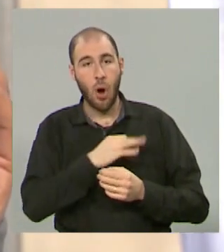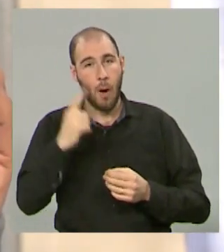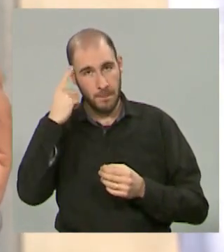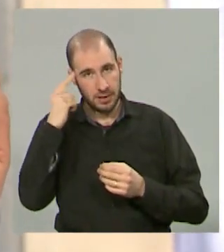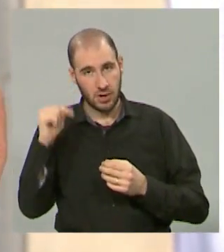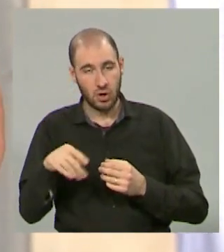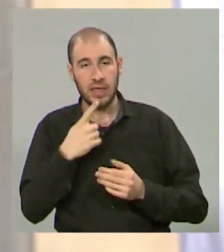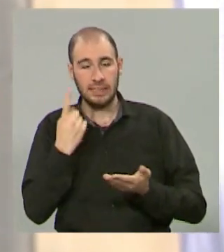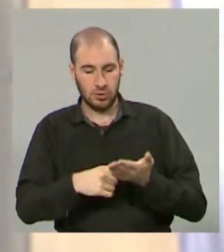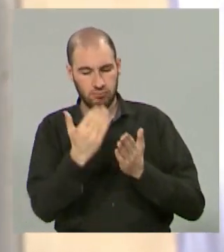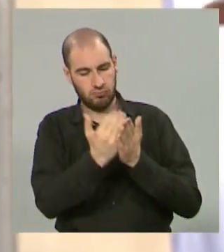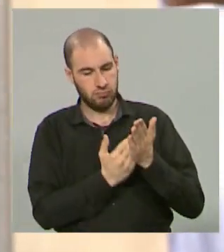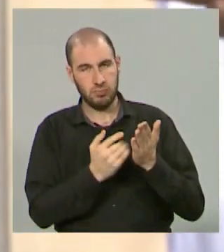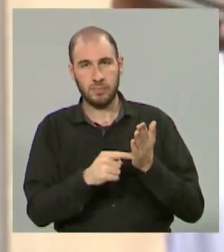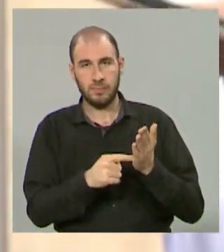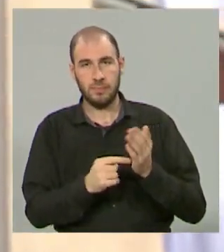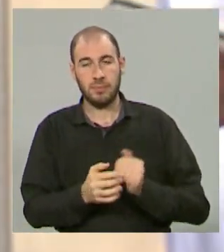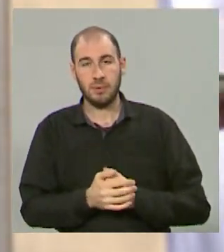hice del fallo, es que